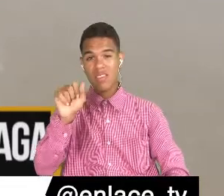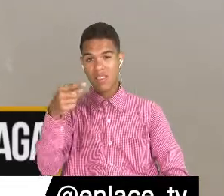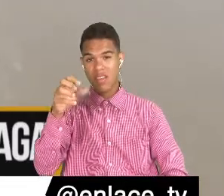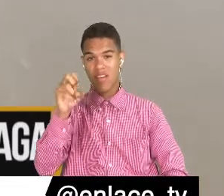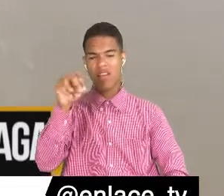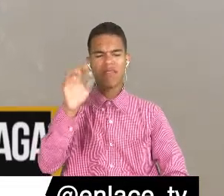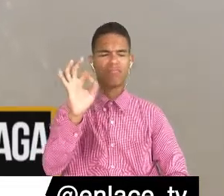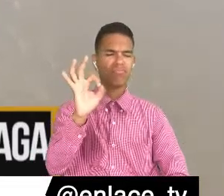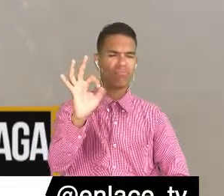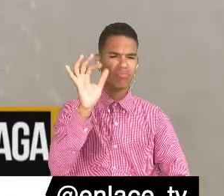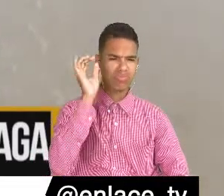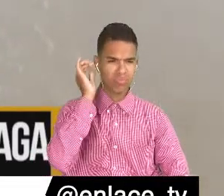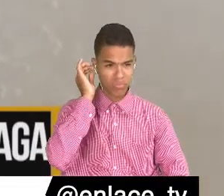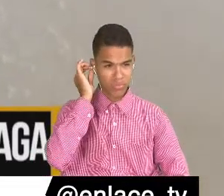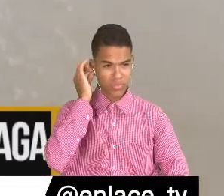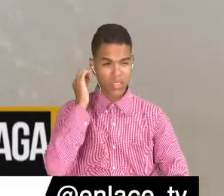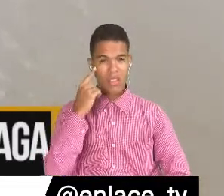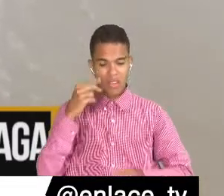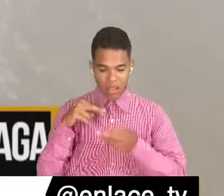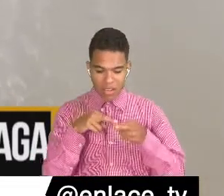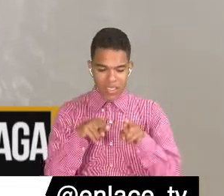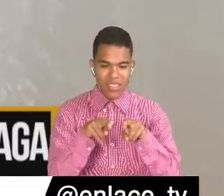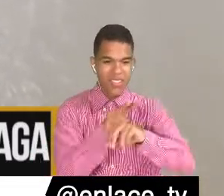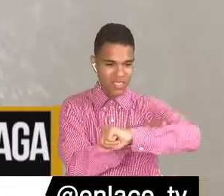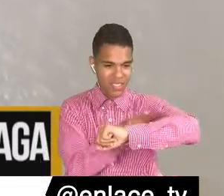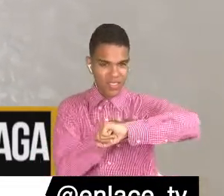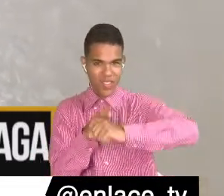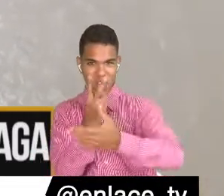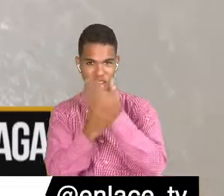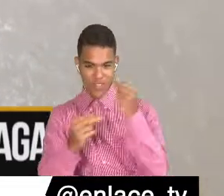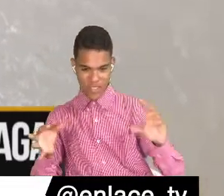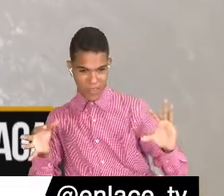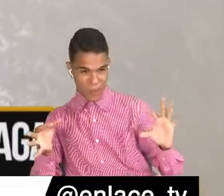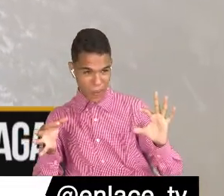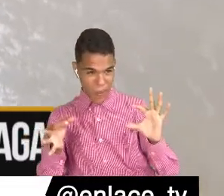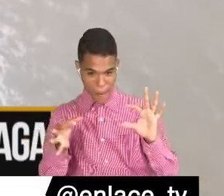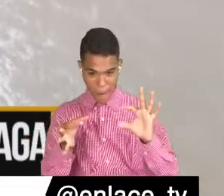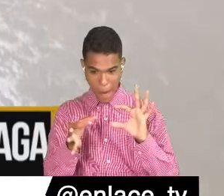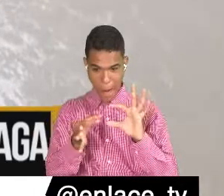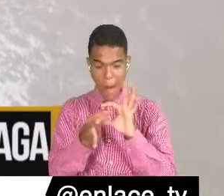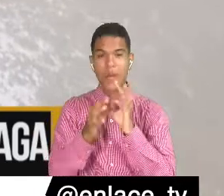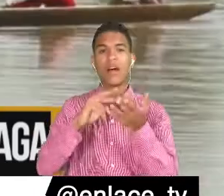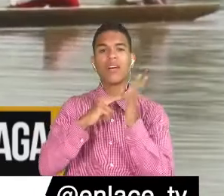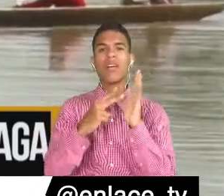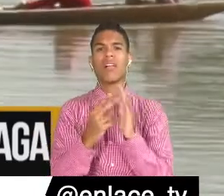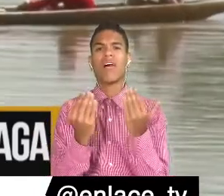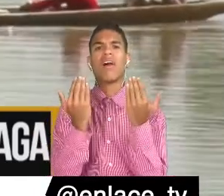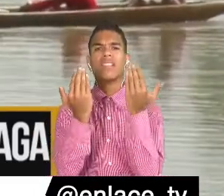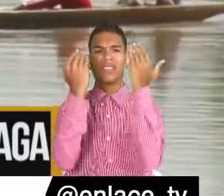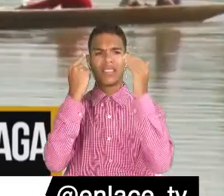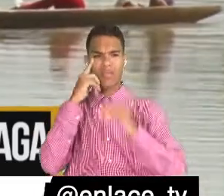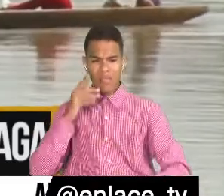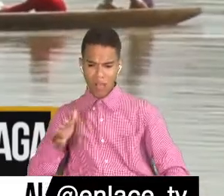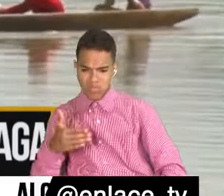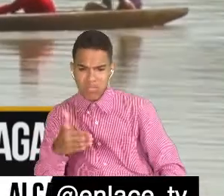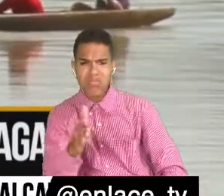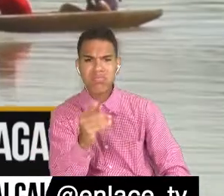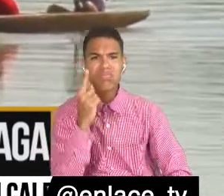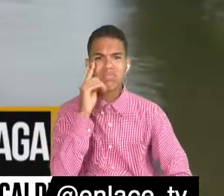de conexión Río Sogamoso-Ciénaga es una apuesta de desarrollo local que fortalecerá las actividades de pesca artesanal y el turismo